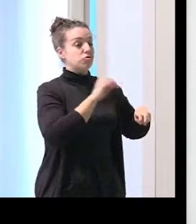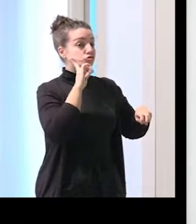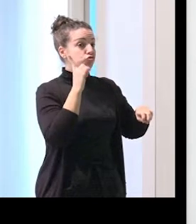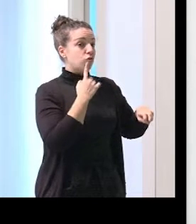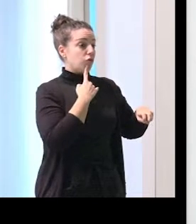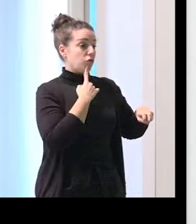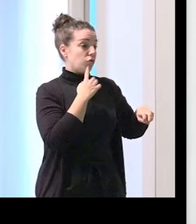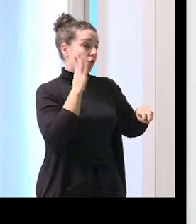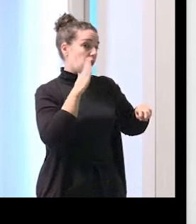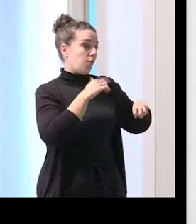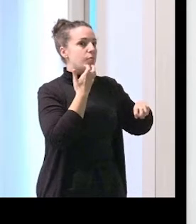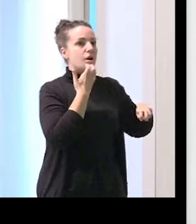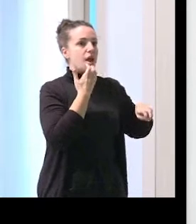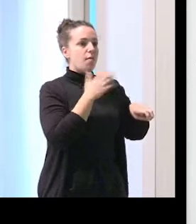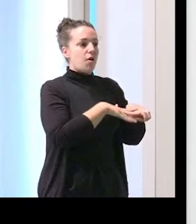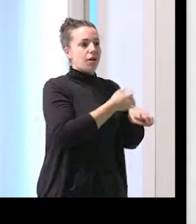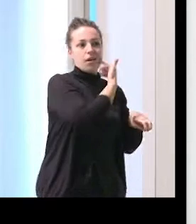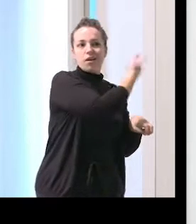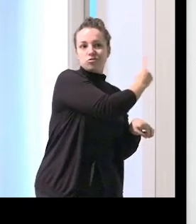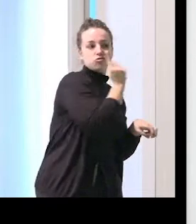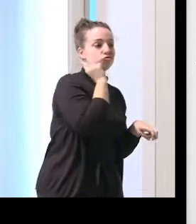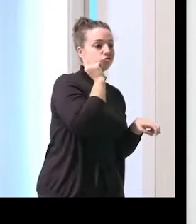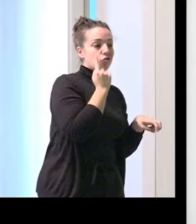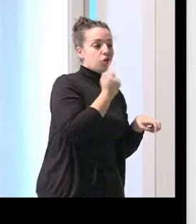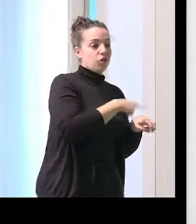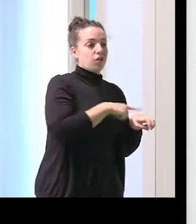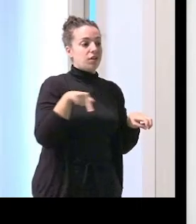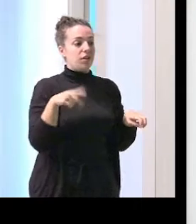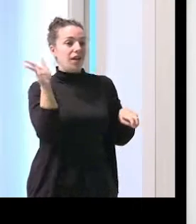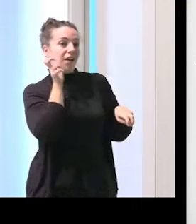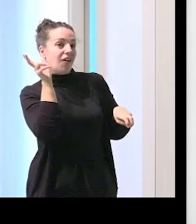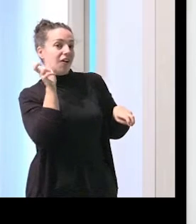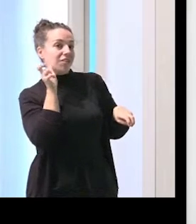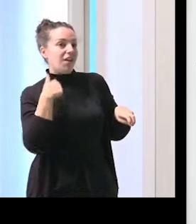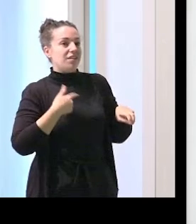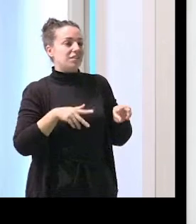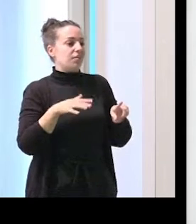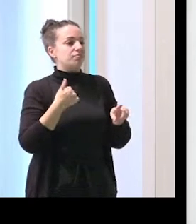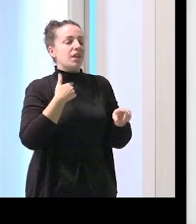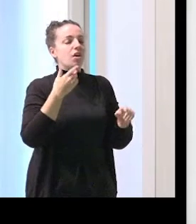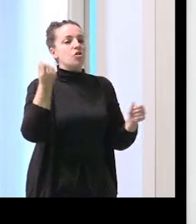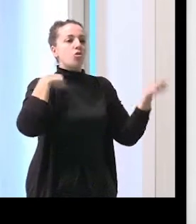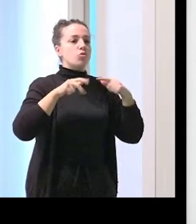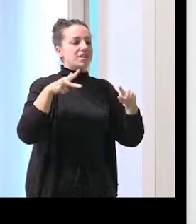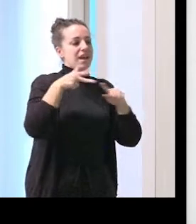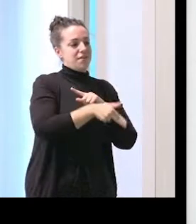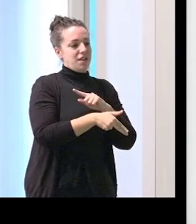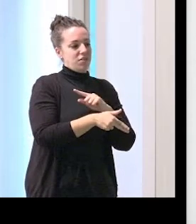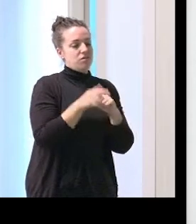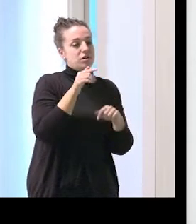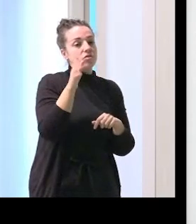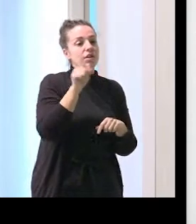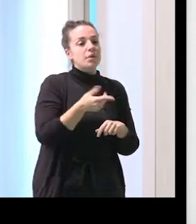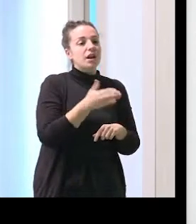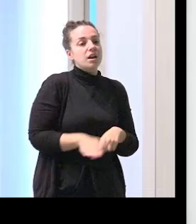ese oído para evitar circunstancias incómodas para él. O sea que tiene conductas de evitación. Y en niños con afectos